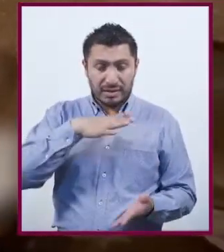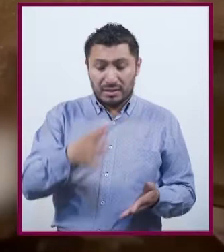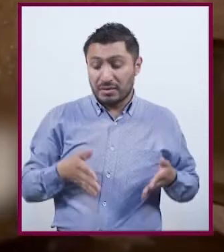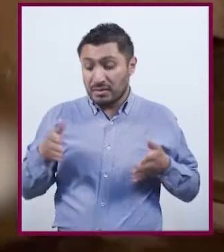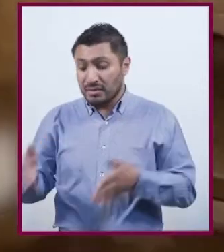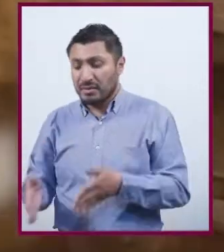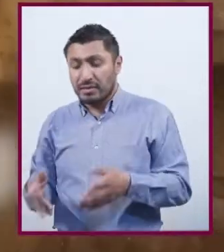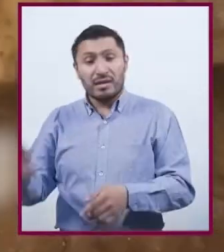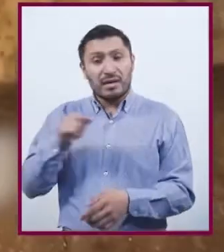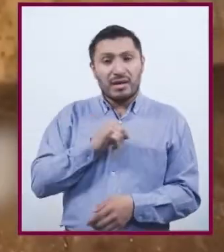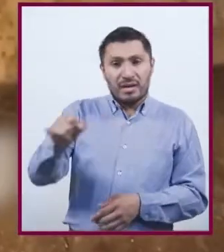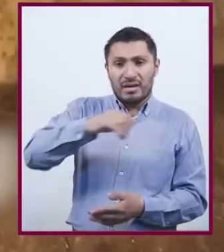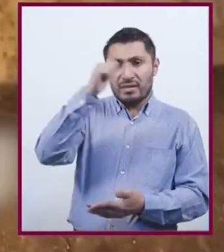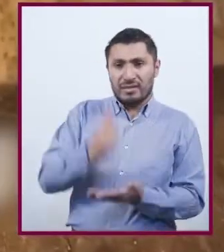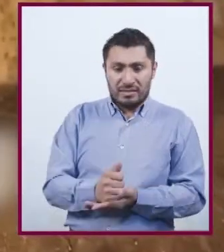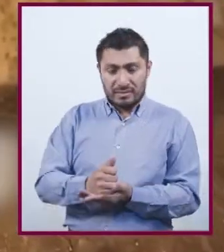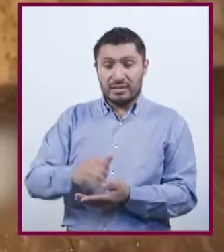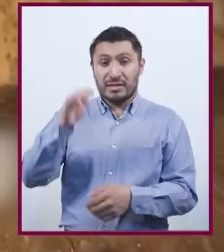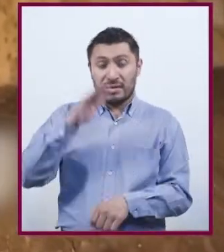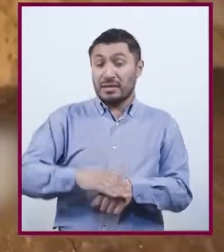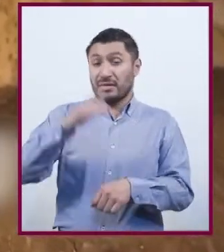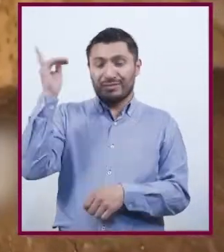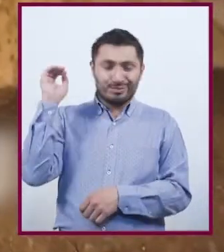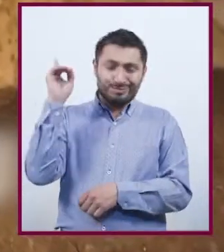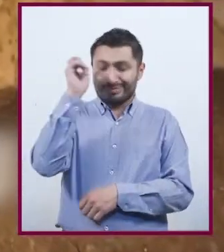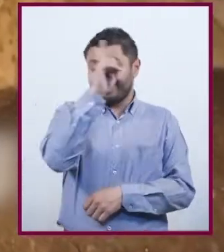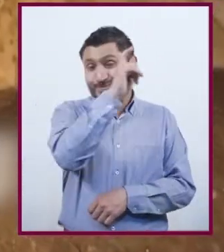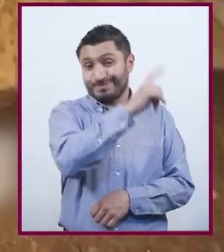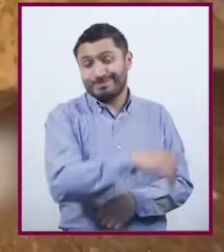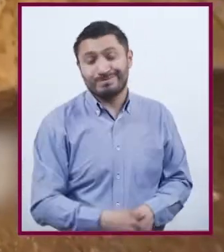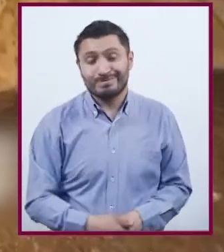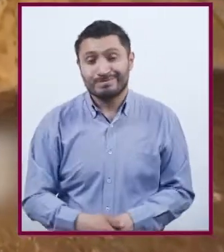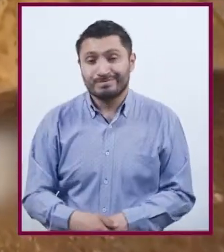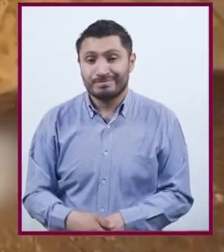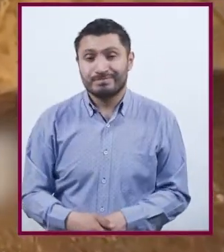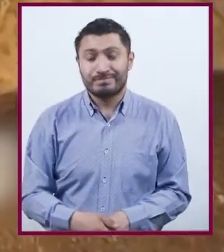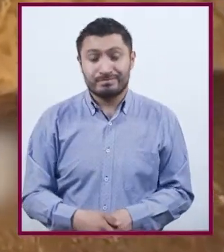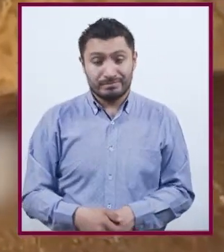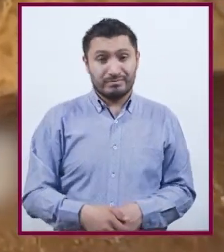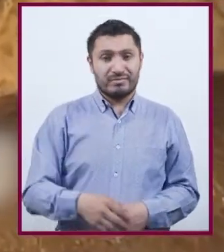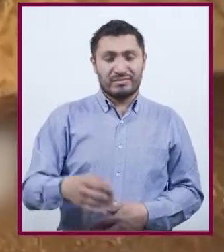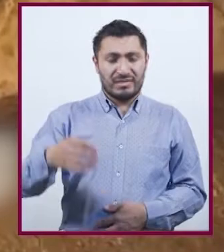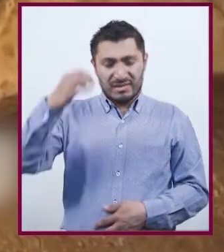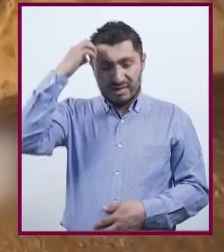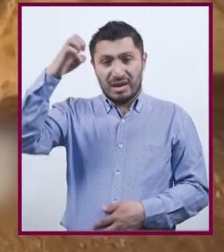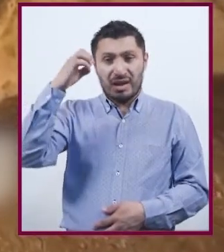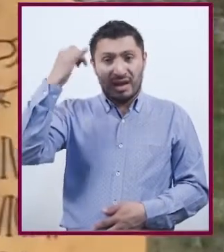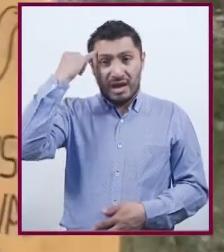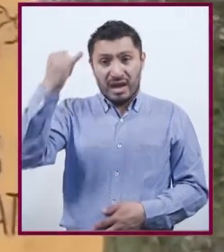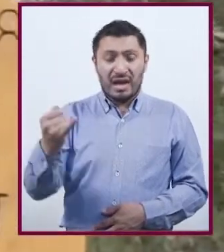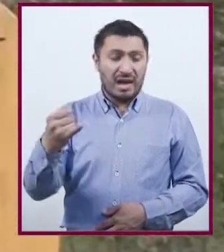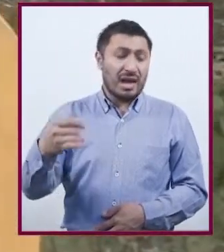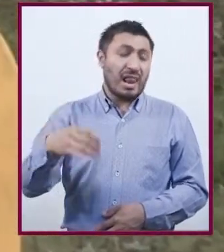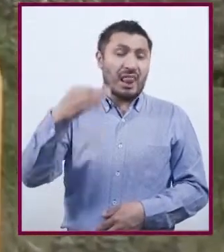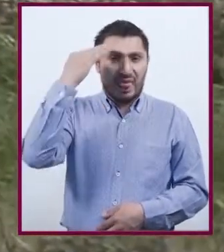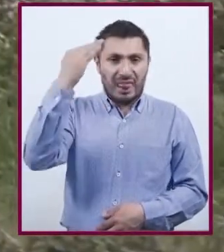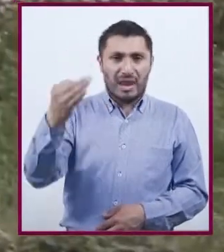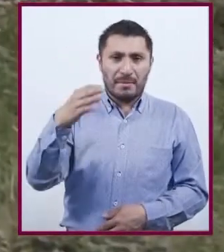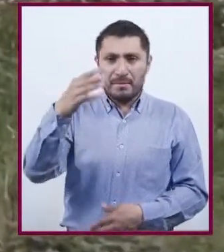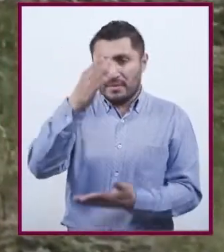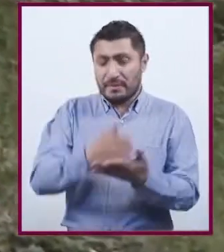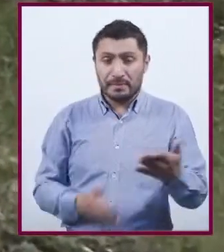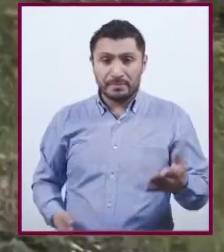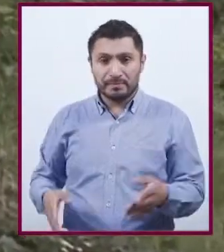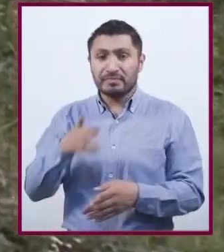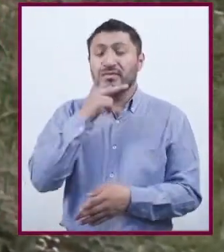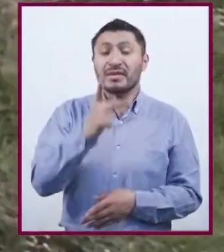12 tablas. Y llevar los entierros lejos de la ciudad fue cada vez más difícil. Hacia la Edad Media,